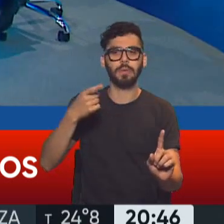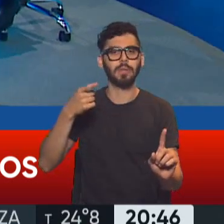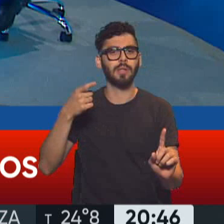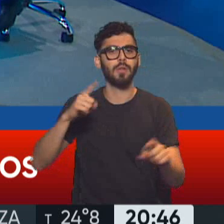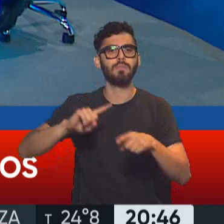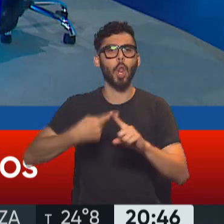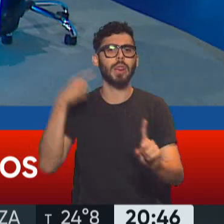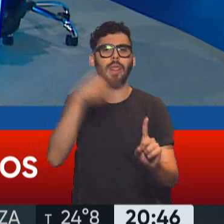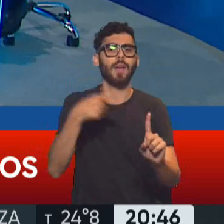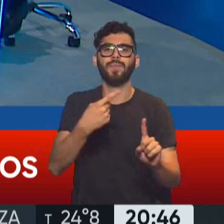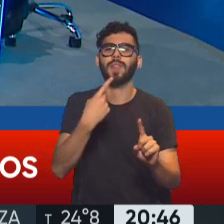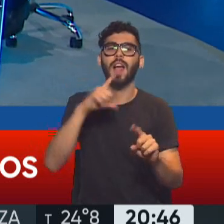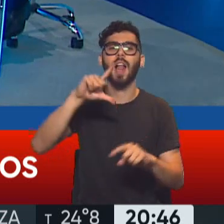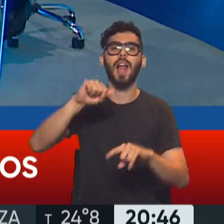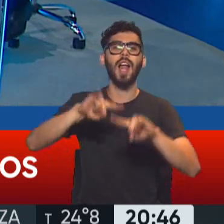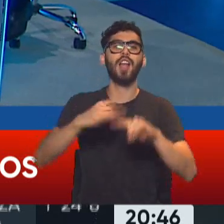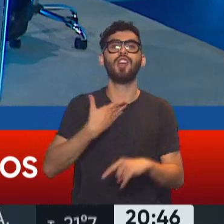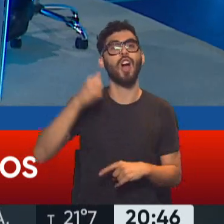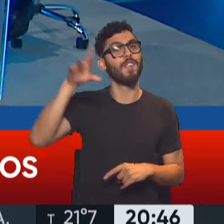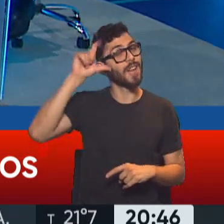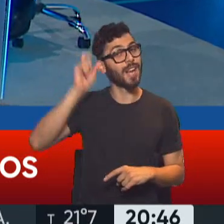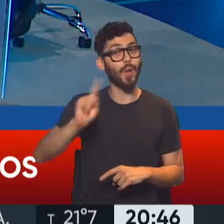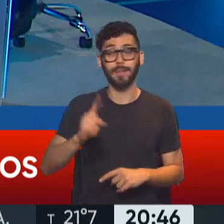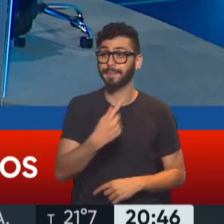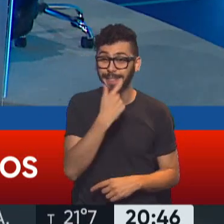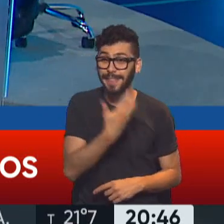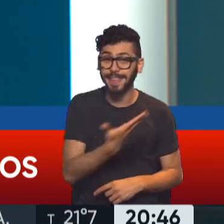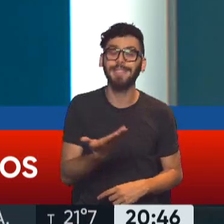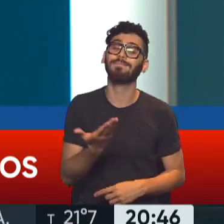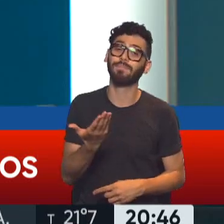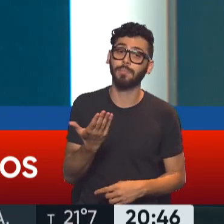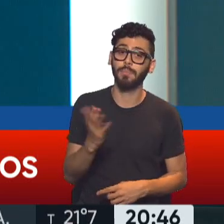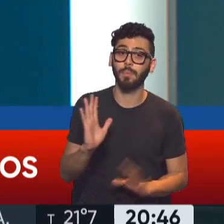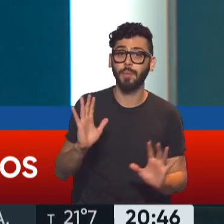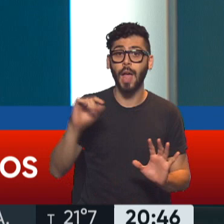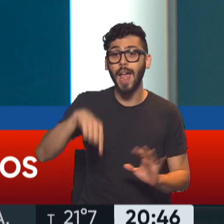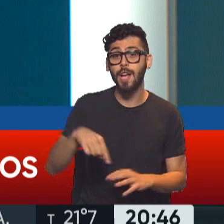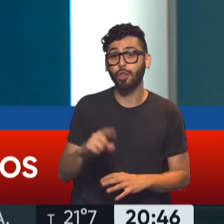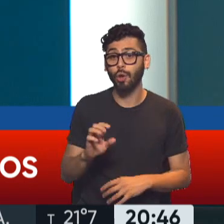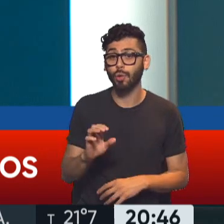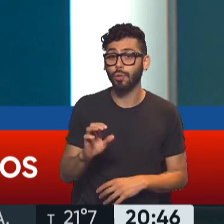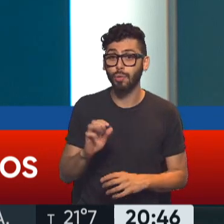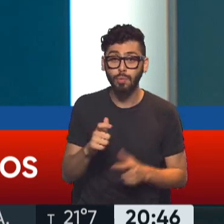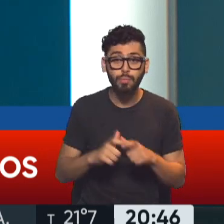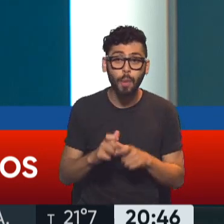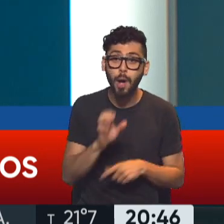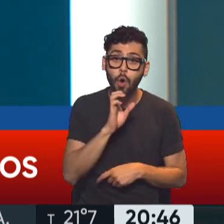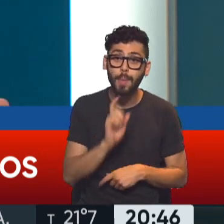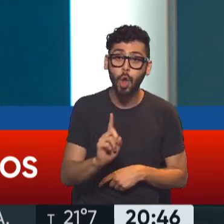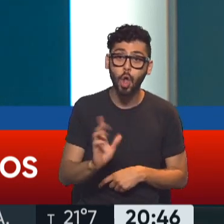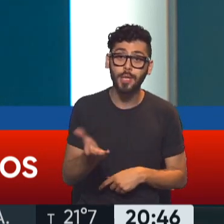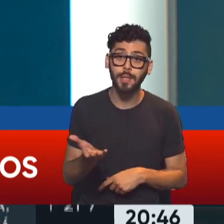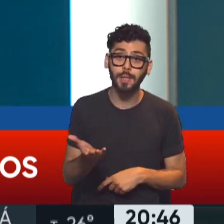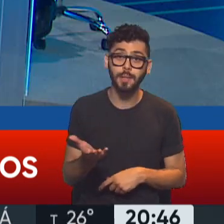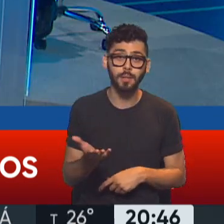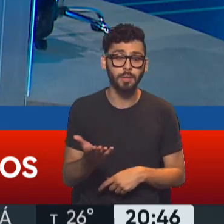No dice Laufer, pero es una víctima de la persecución política. Esto no es un programa humorístico. Yo por eso la verdad que cuando es